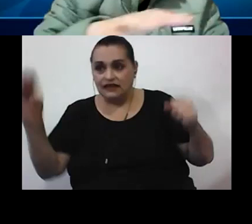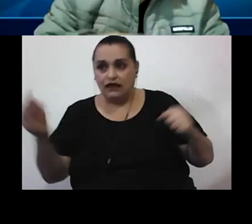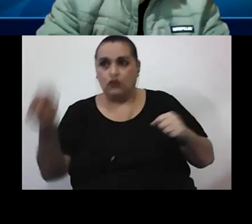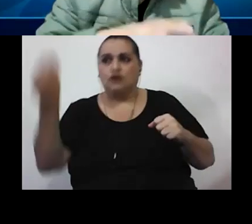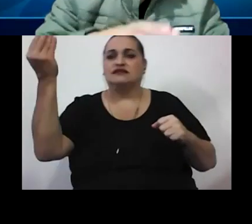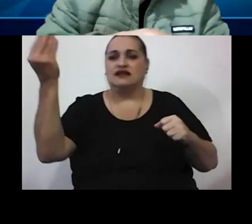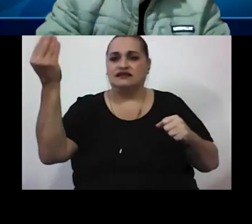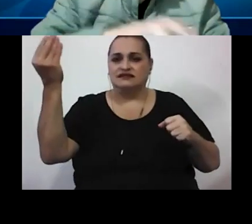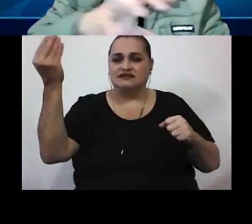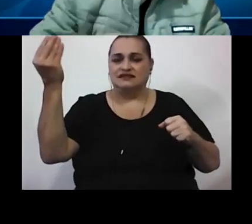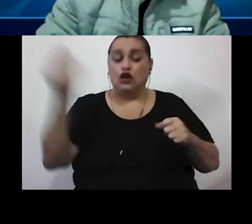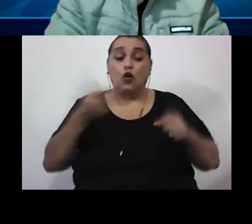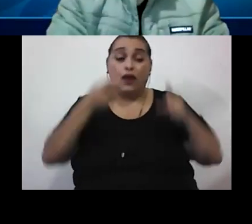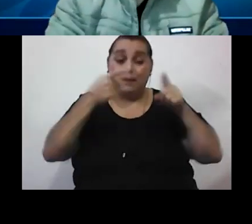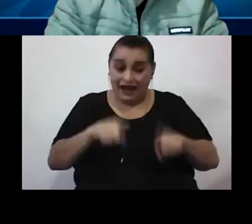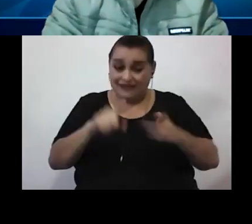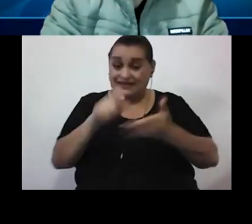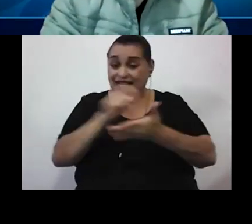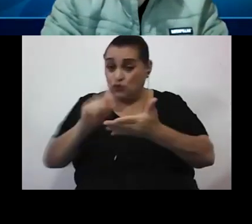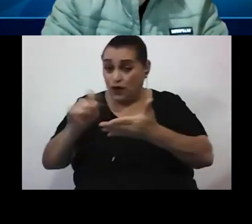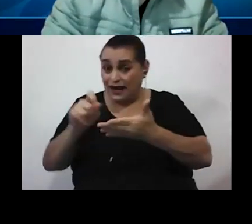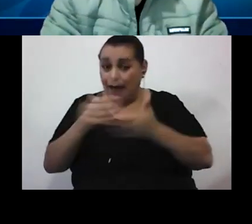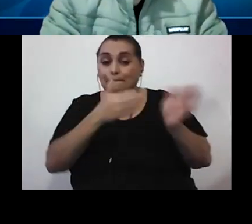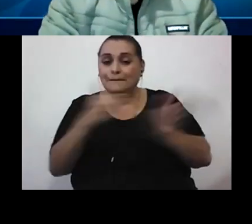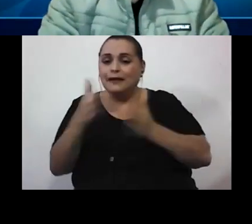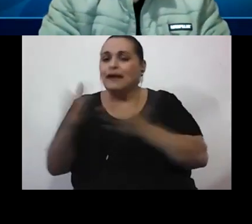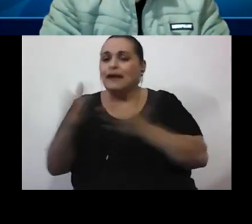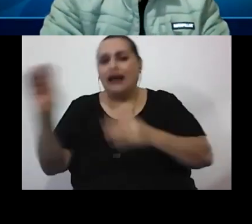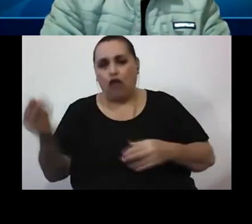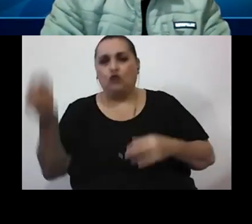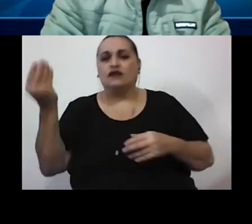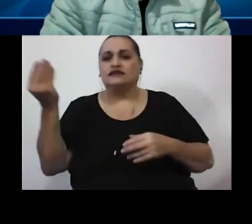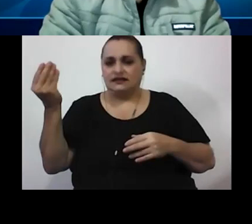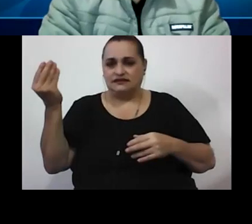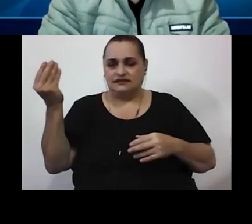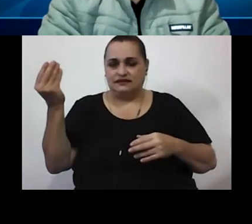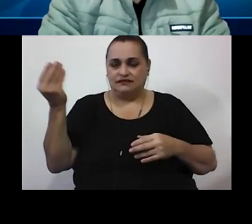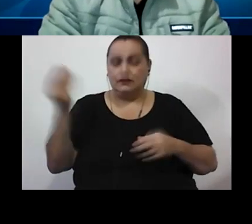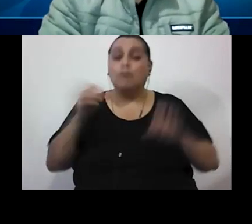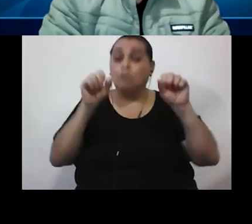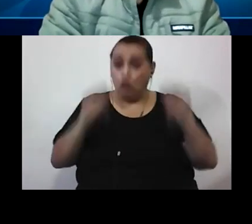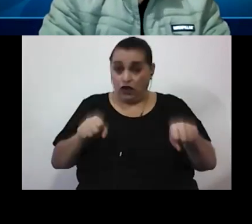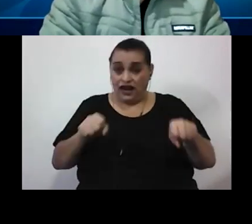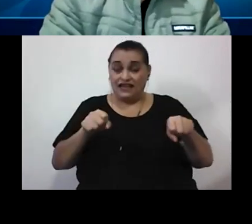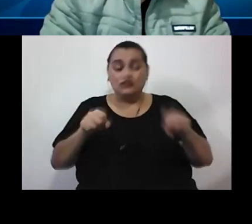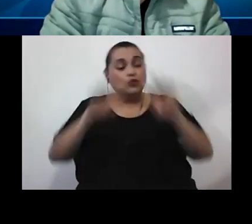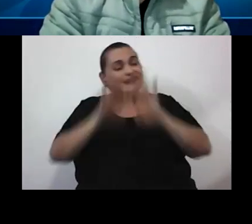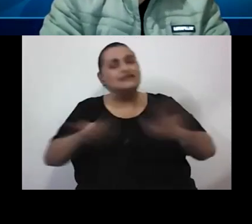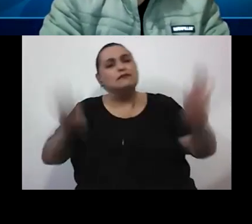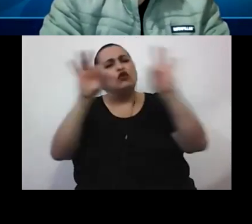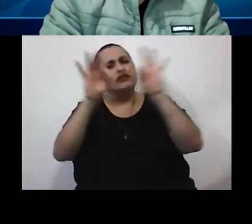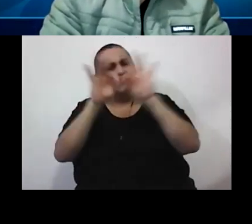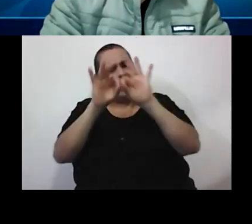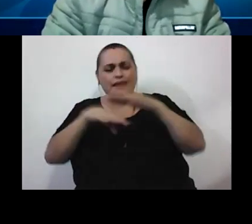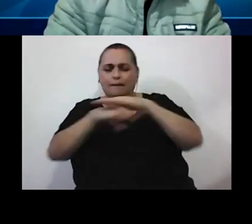que aquí pasa en primaria está preparando para la adolescencia. Por tanto, una vez más es importante las bases que se crearon en